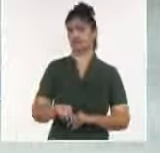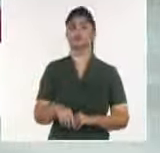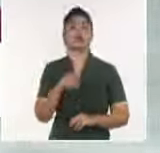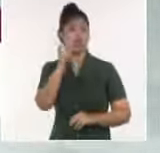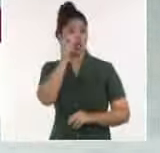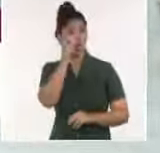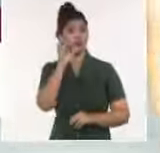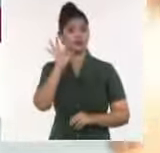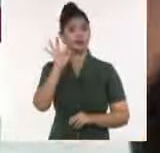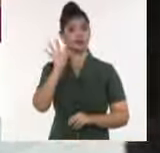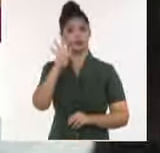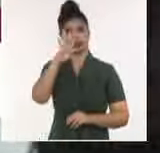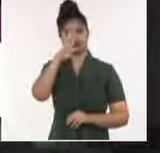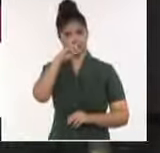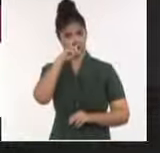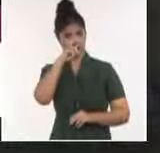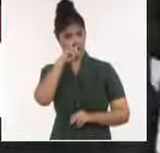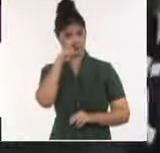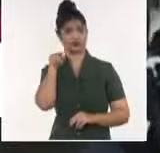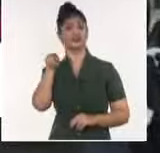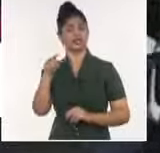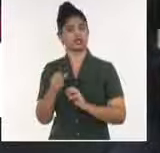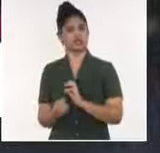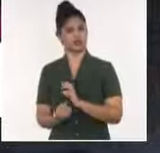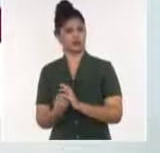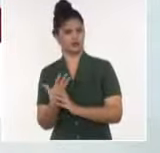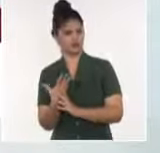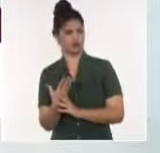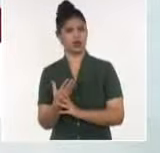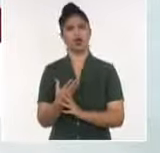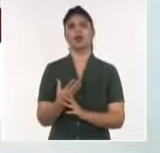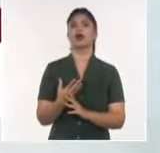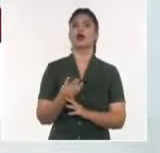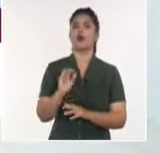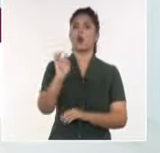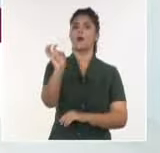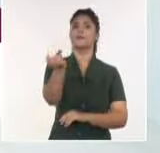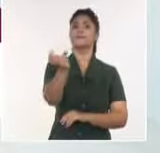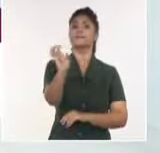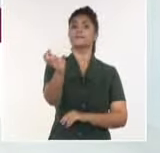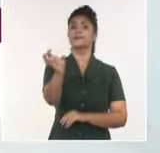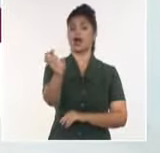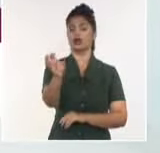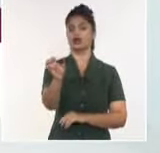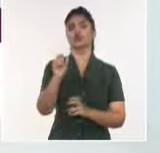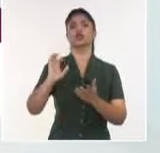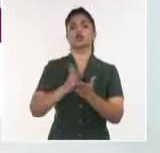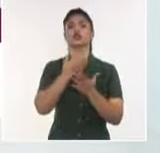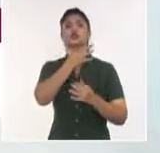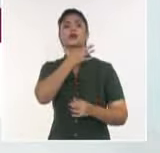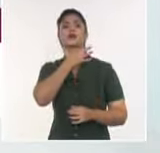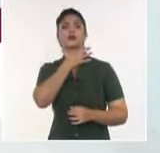con el Nobel por haber fundado y diseñado un banco para combatir la pobreza en Bangladesh, fue nombrado